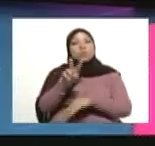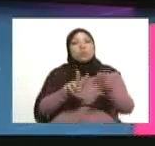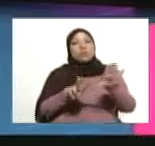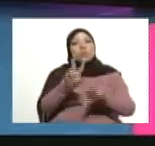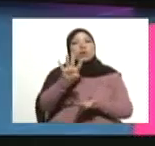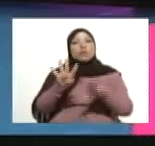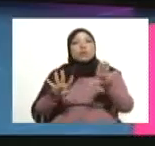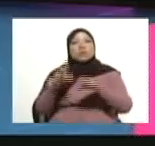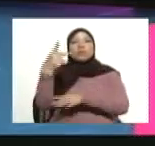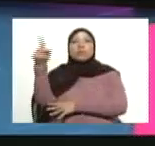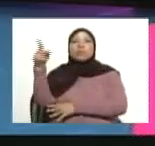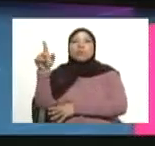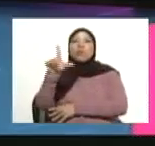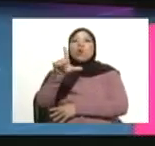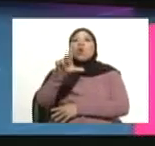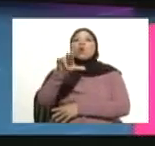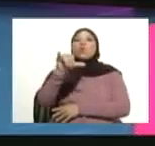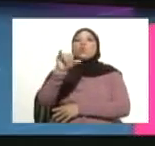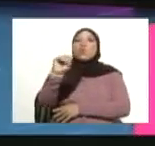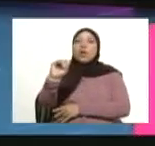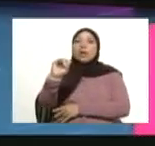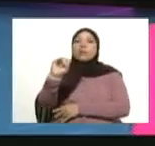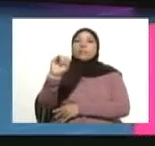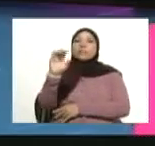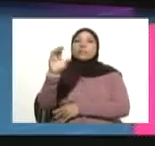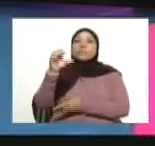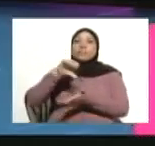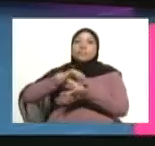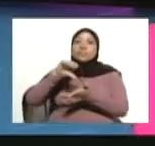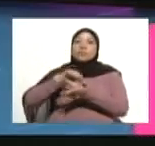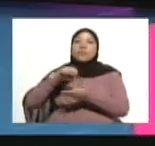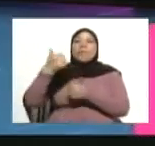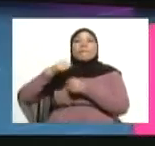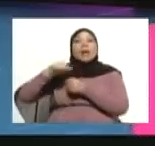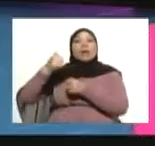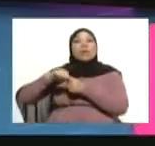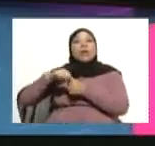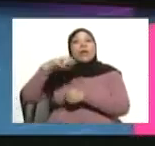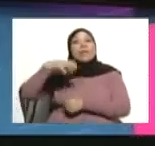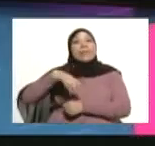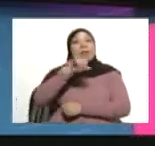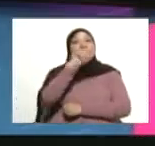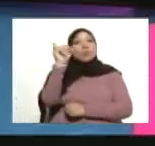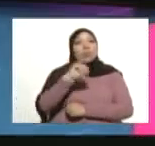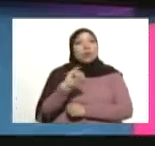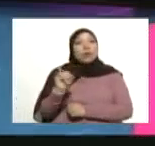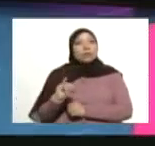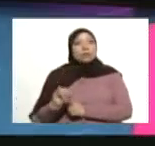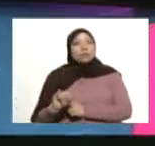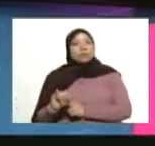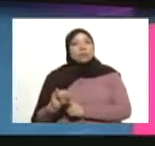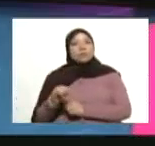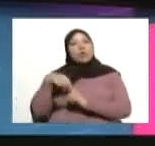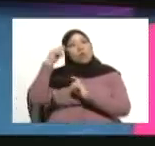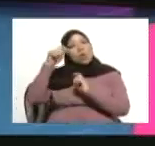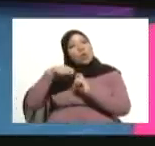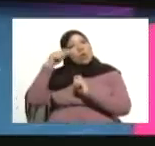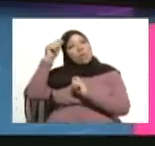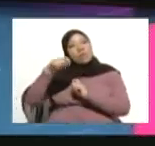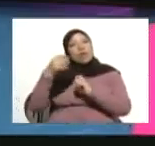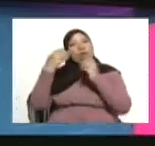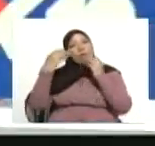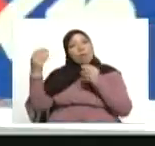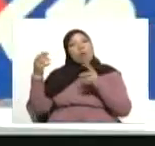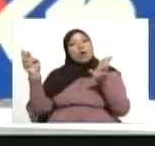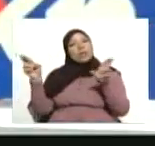de la parroquia Luis Hurtado Higuera de la ciudad de Maracaibo en el estado Zulia. Y tenemos video, presidente, para conocer los